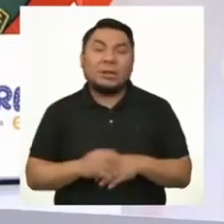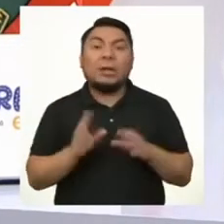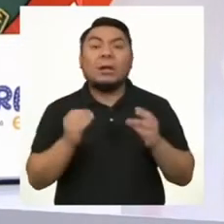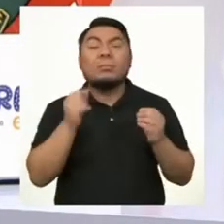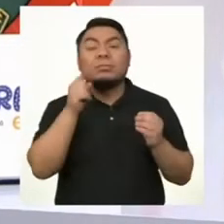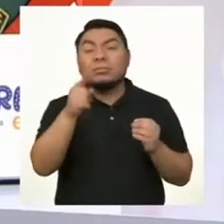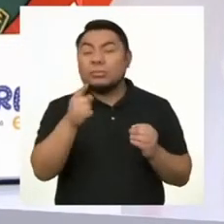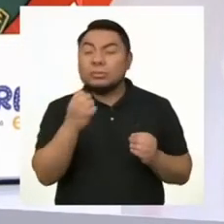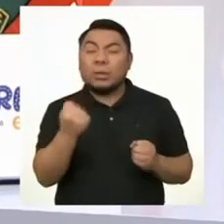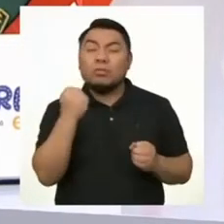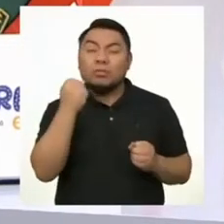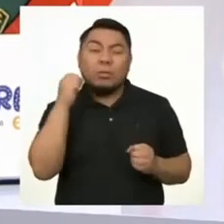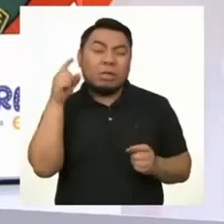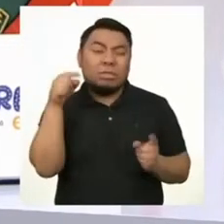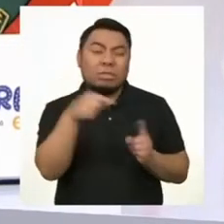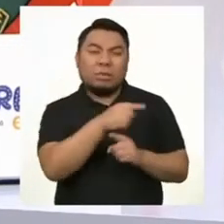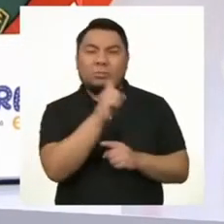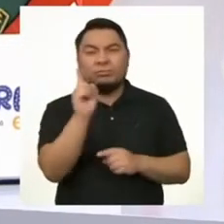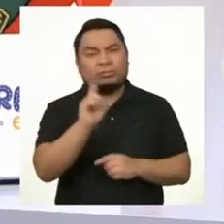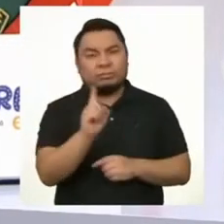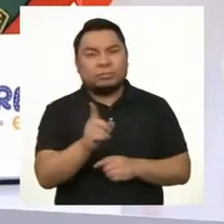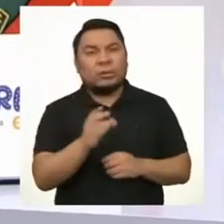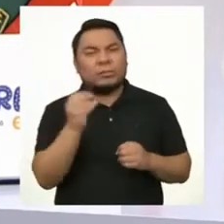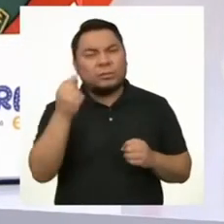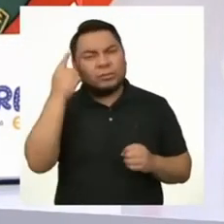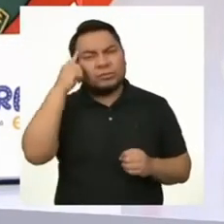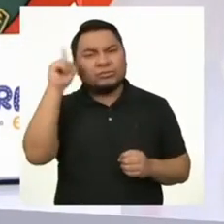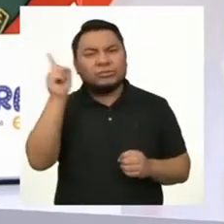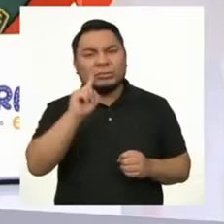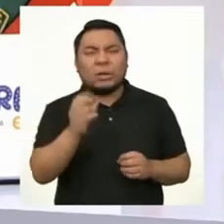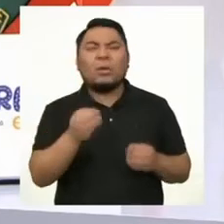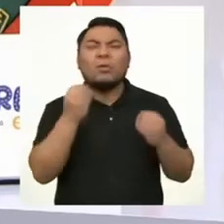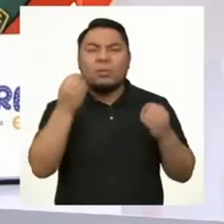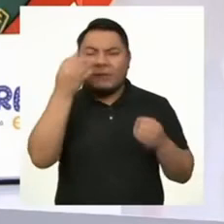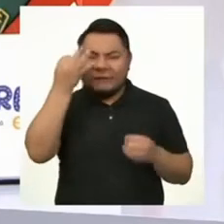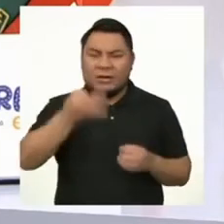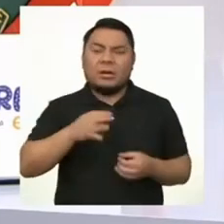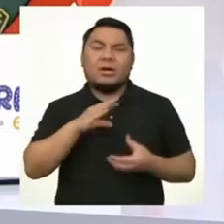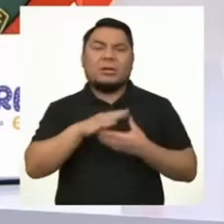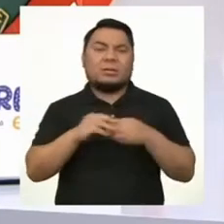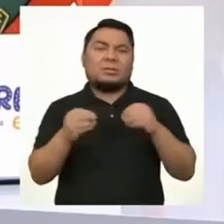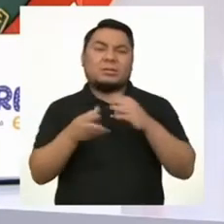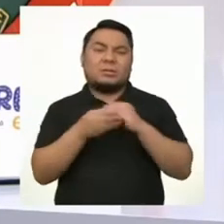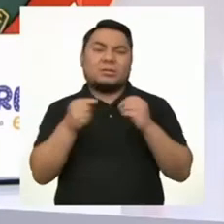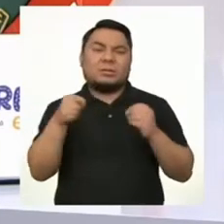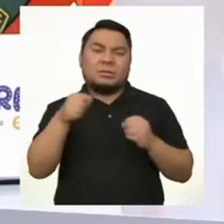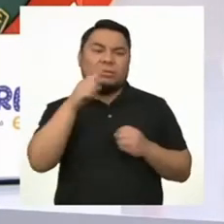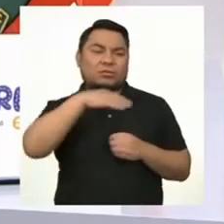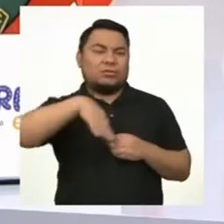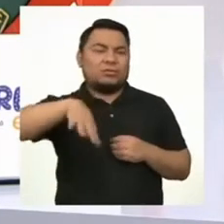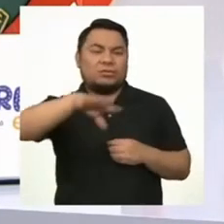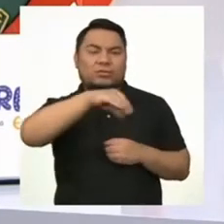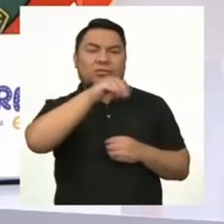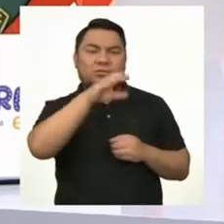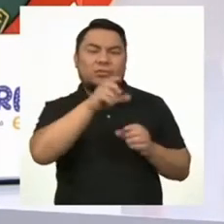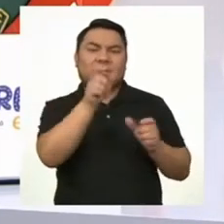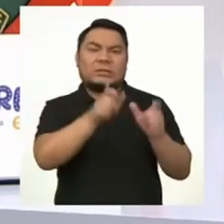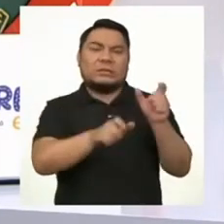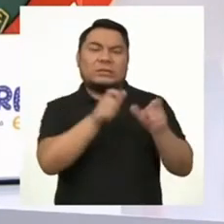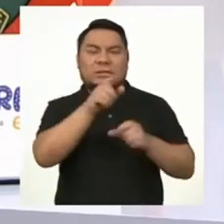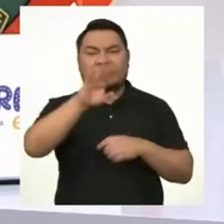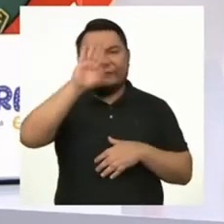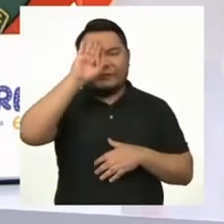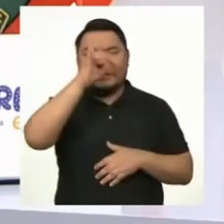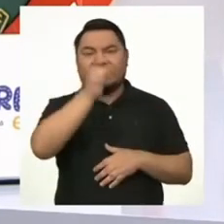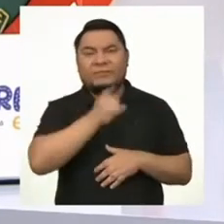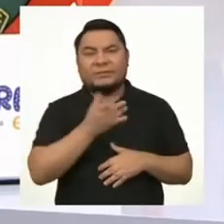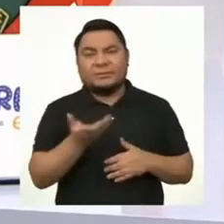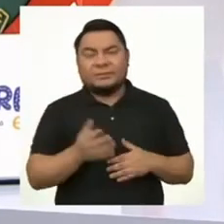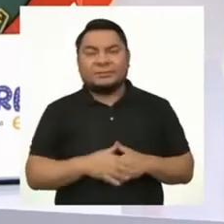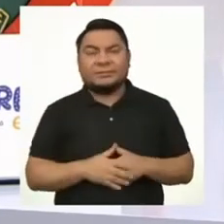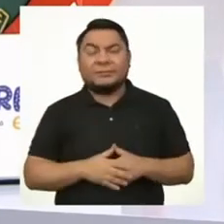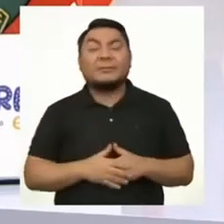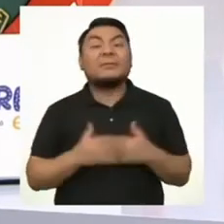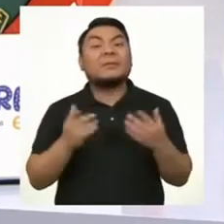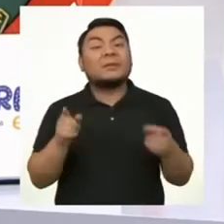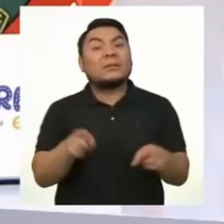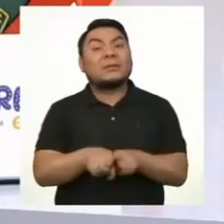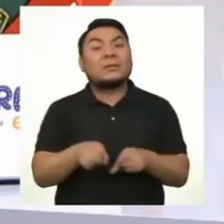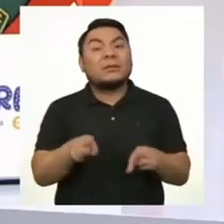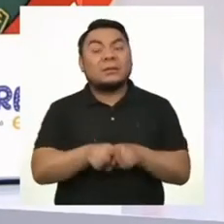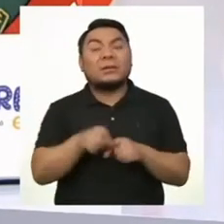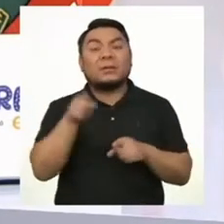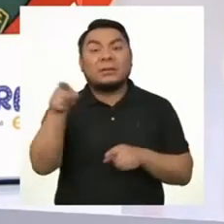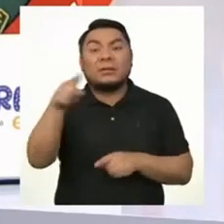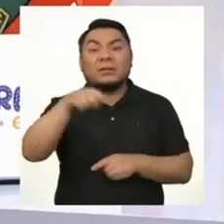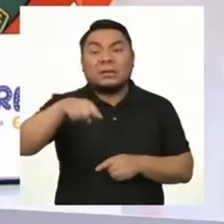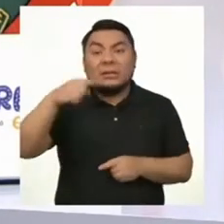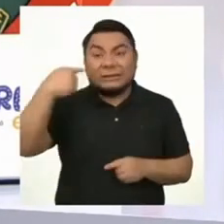no sabemos verdaderamente cuál es la historia detrás de cada caso de contagio. Y además, así